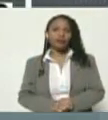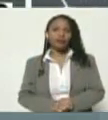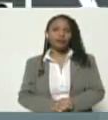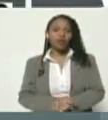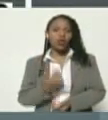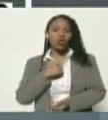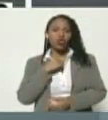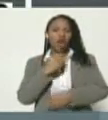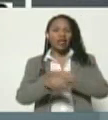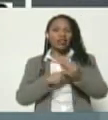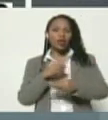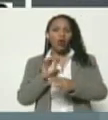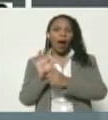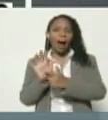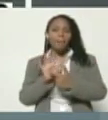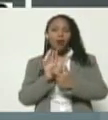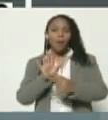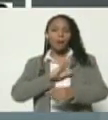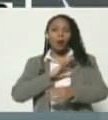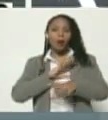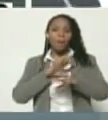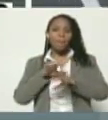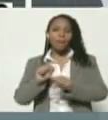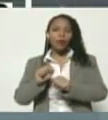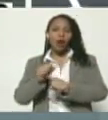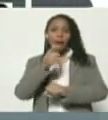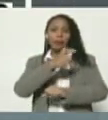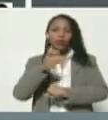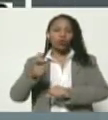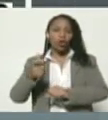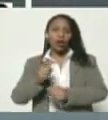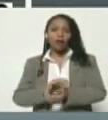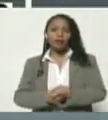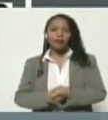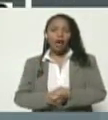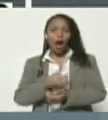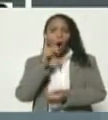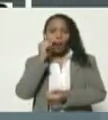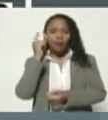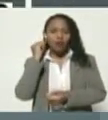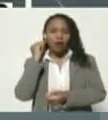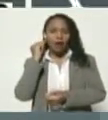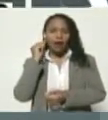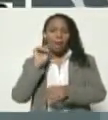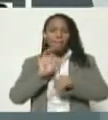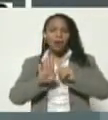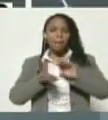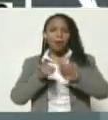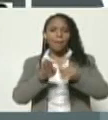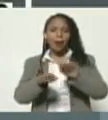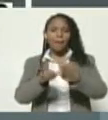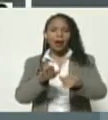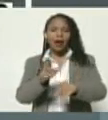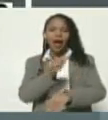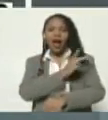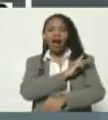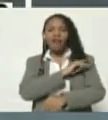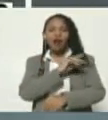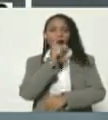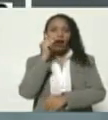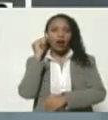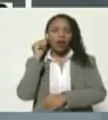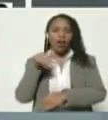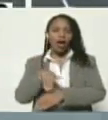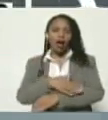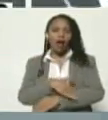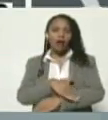Estamos dando el ejemplo de empoderar al ciudadano, a la ciudadana, al hombre y a la mujer de a pie, al jefe, a la jefa de la